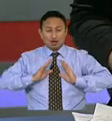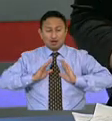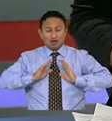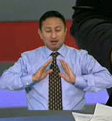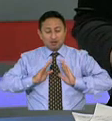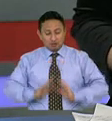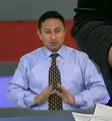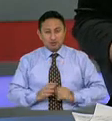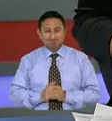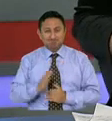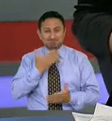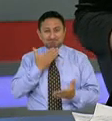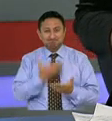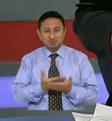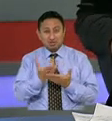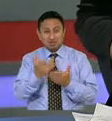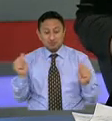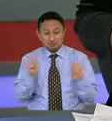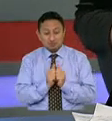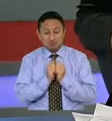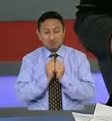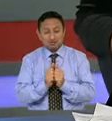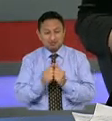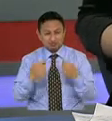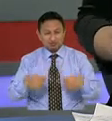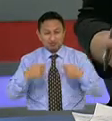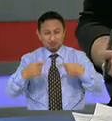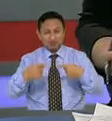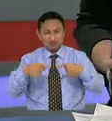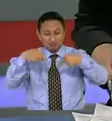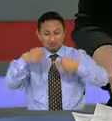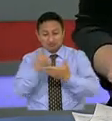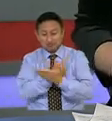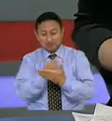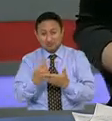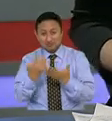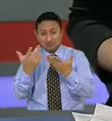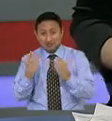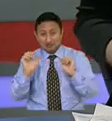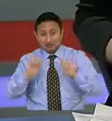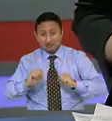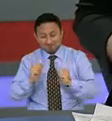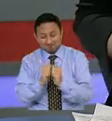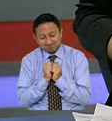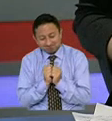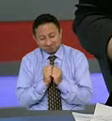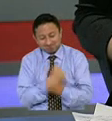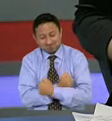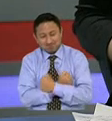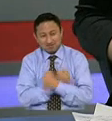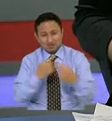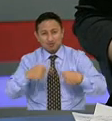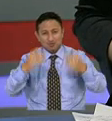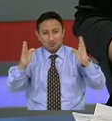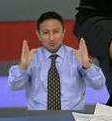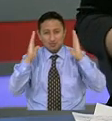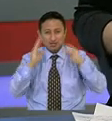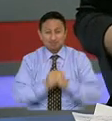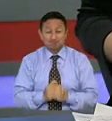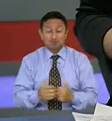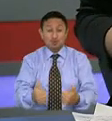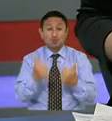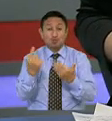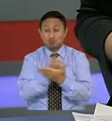descansar. Gracias por su compañía, como siempre, finalizando la jornada, el cariño y esa fiel sintonía. Que tengan